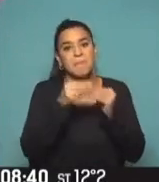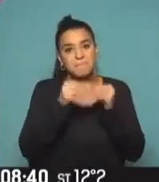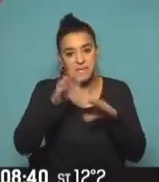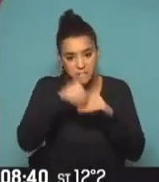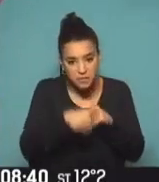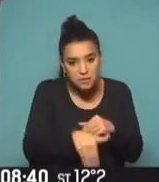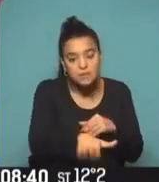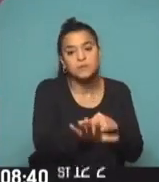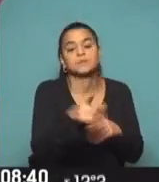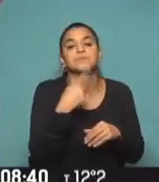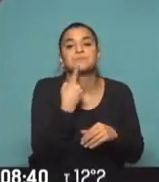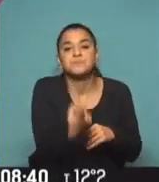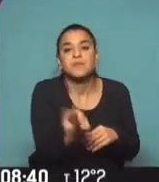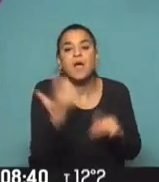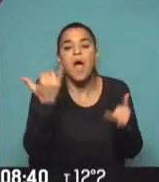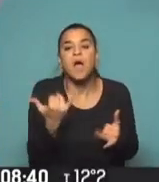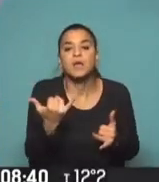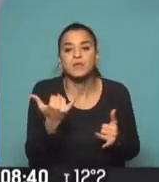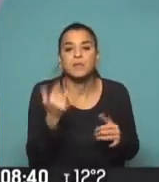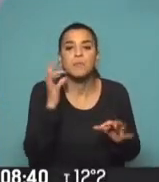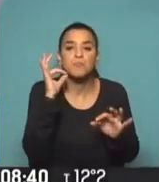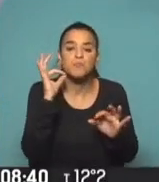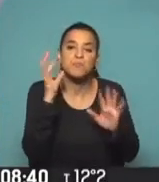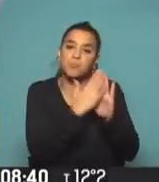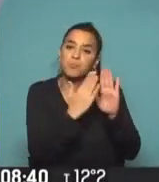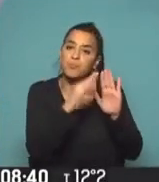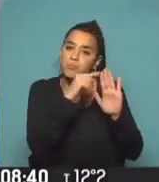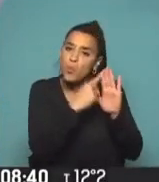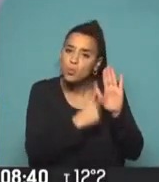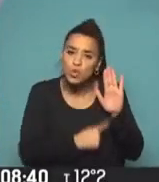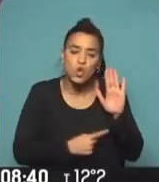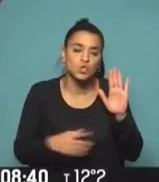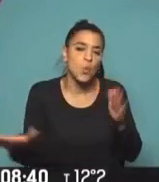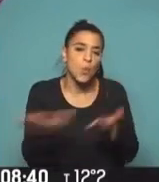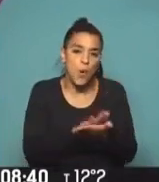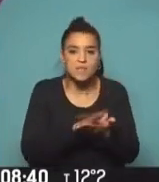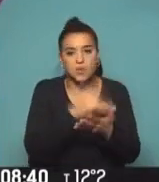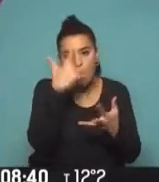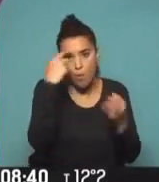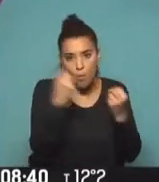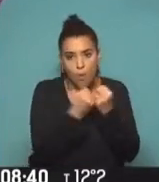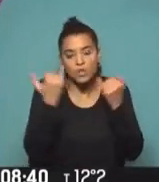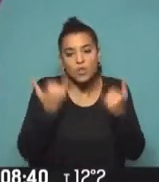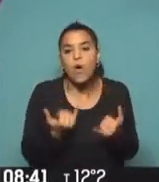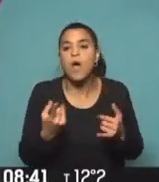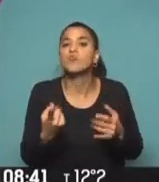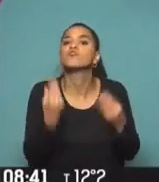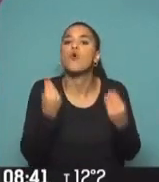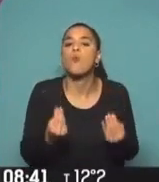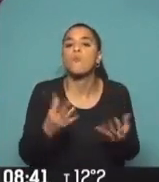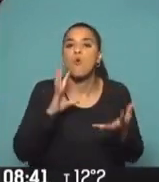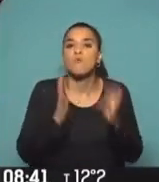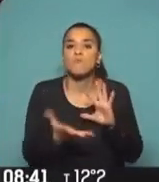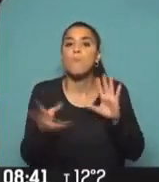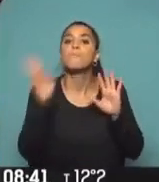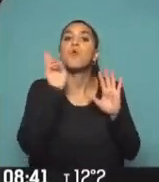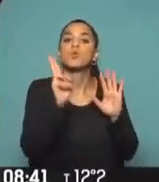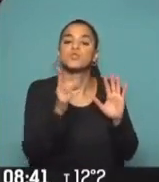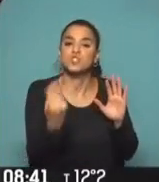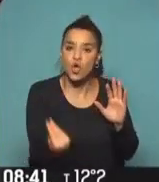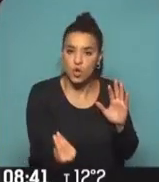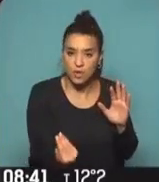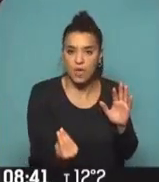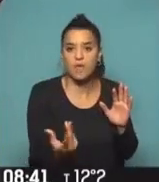se establecieron unos unos puntos básicos en los que acordamos cómo entendemos cómo interpretamos a la previsión y cómo